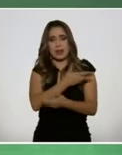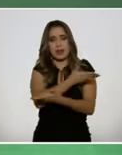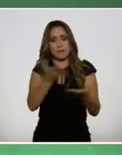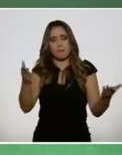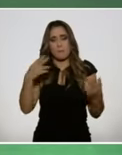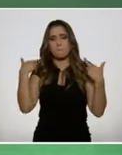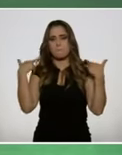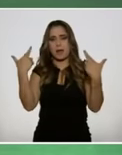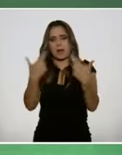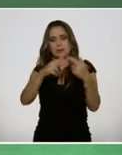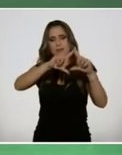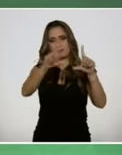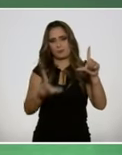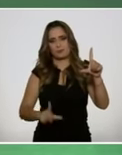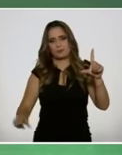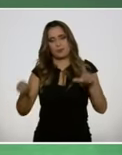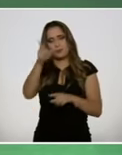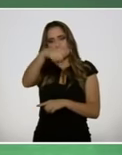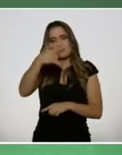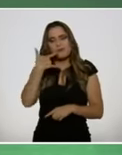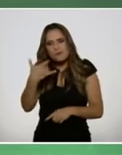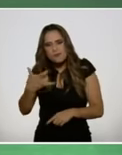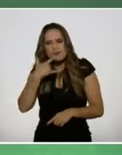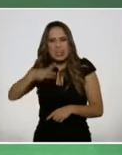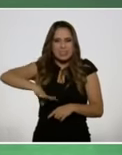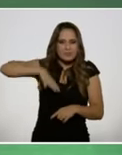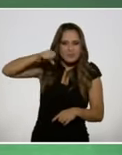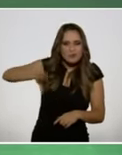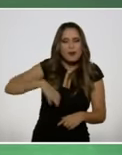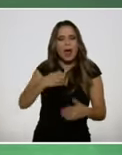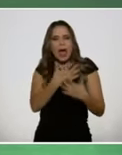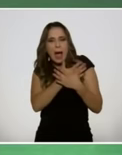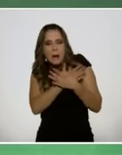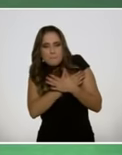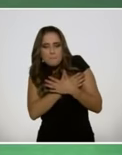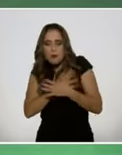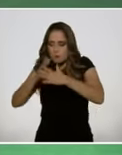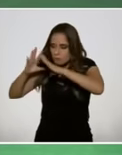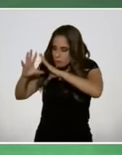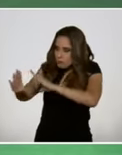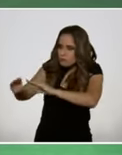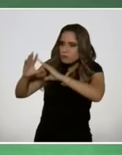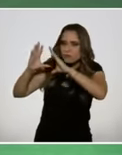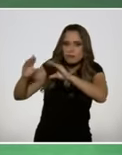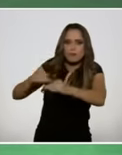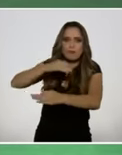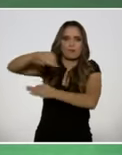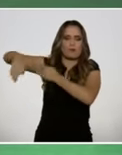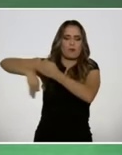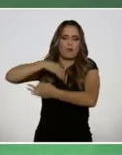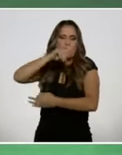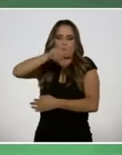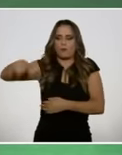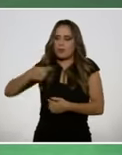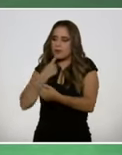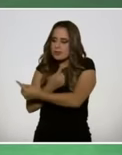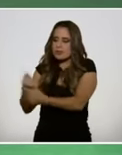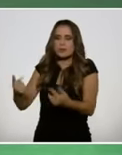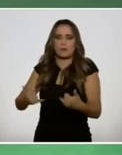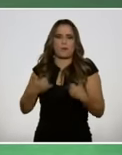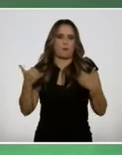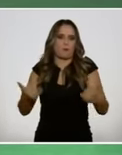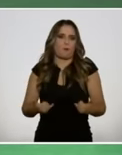México. Ellos, con su dedicación, con su vocación, con su amor, precisamente a ese gran tesoro que tenemos, que son nuestros niños y nuestros